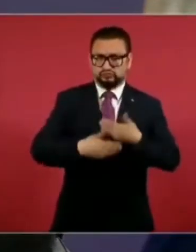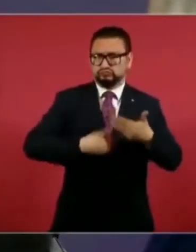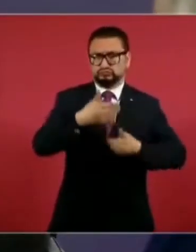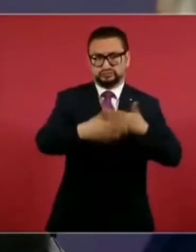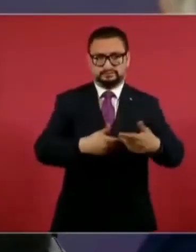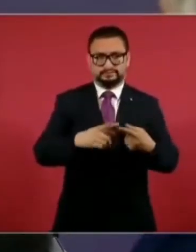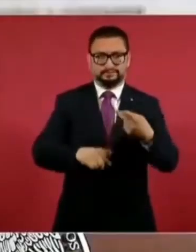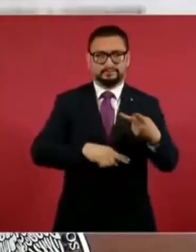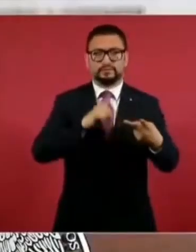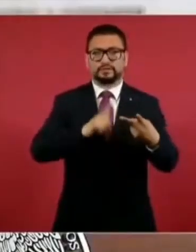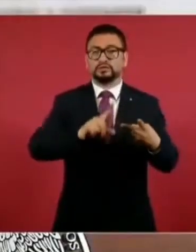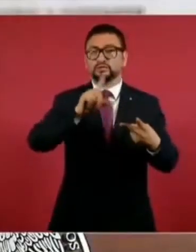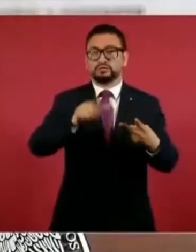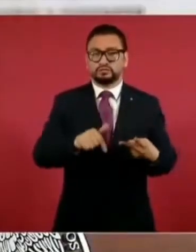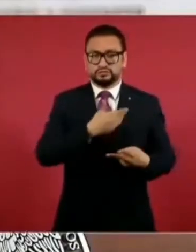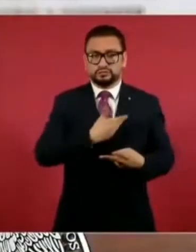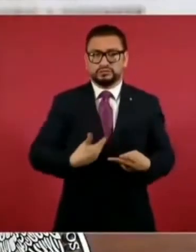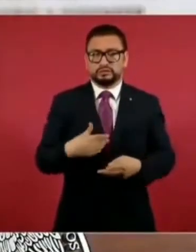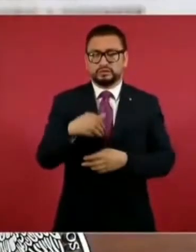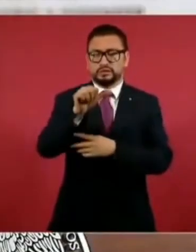Adolfo López Mateos,